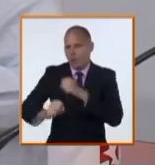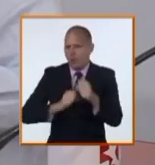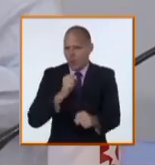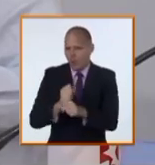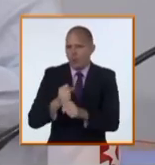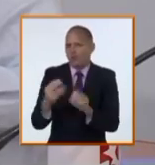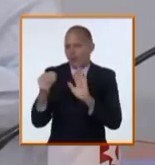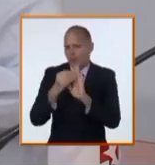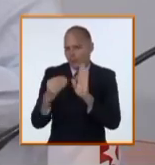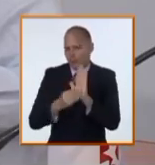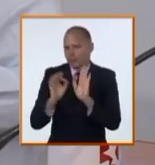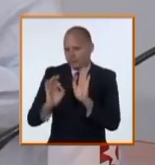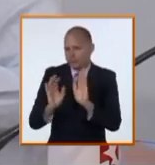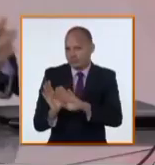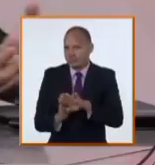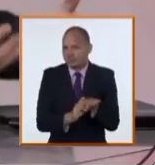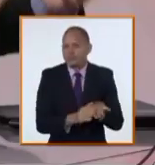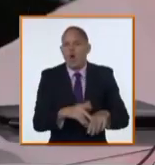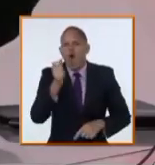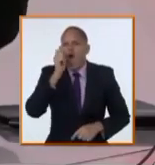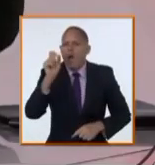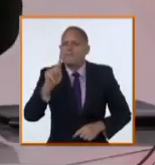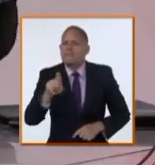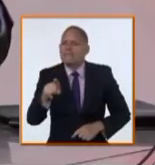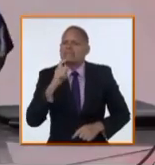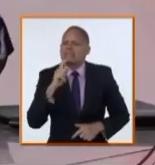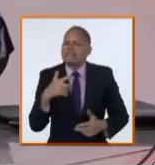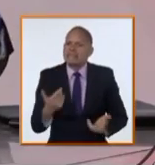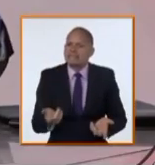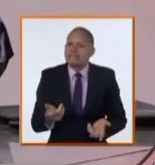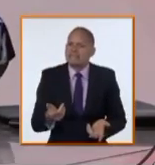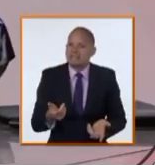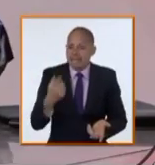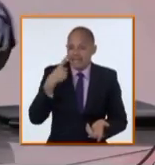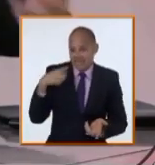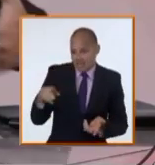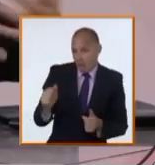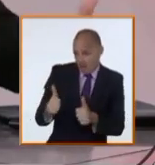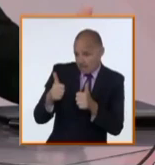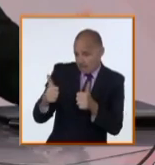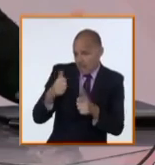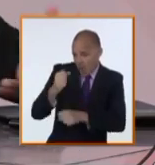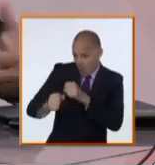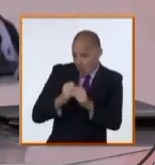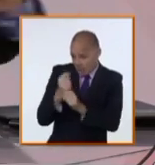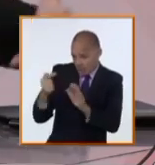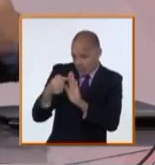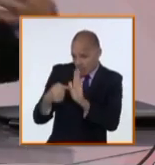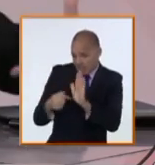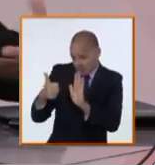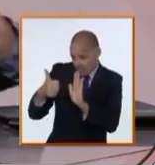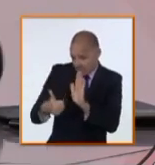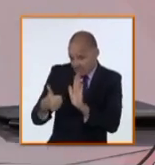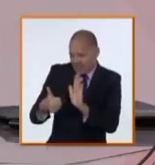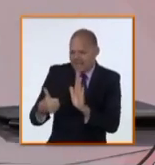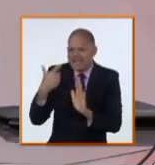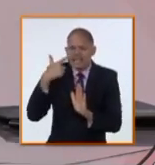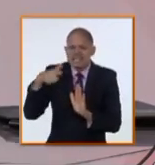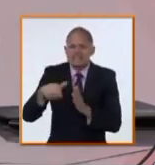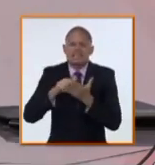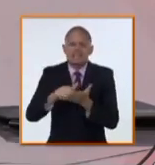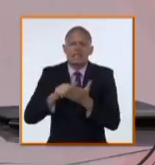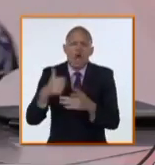electrónico Cómo se ha revertido entonces en el en el comercio pudiéramos decir en el en la actividad de servicio